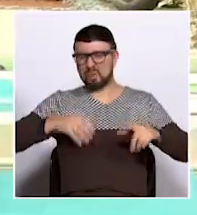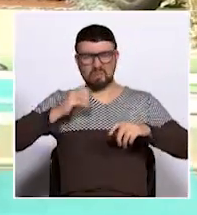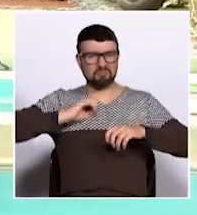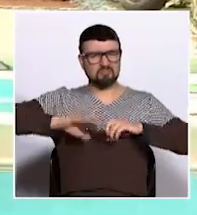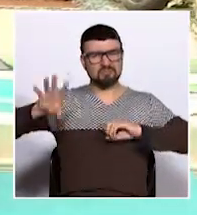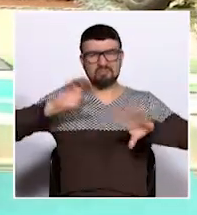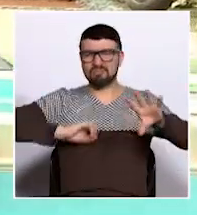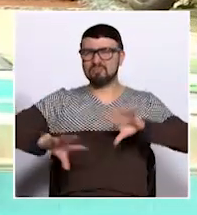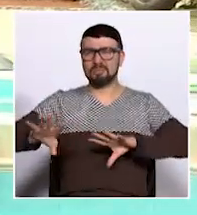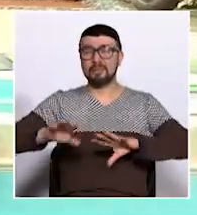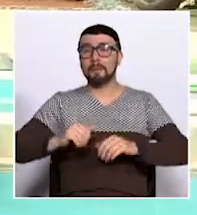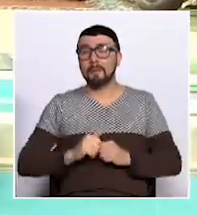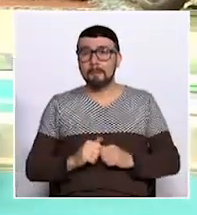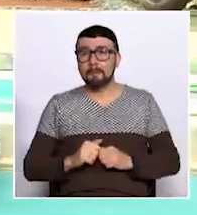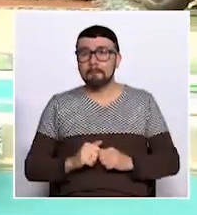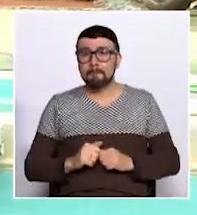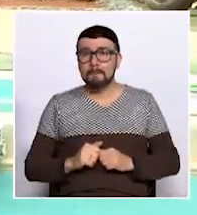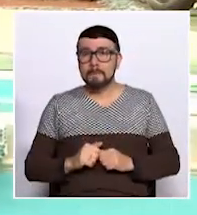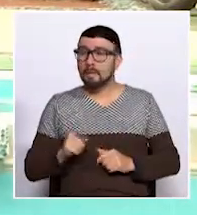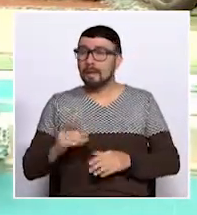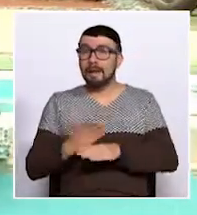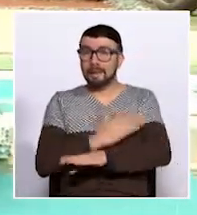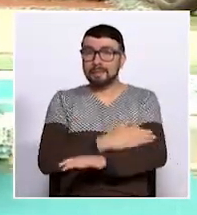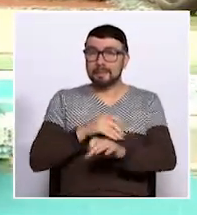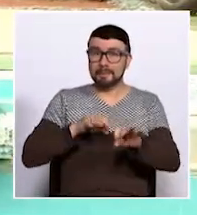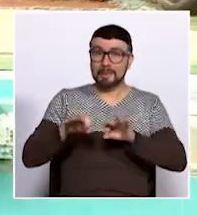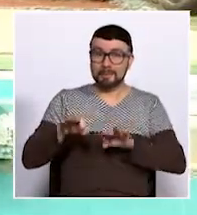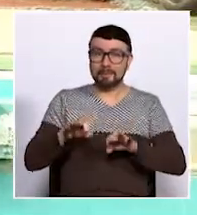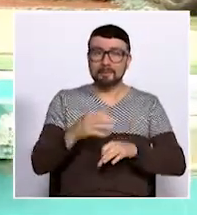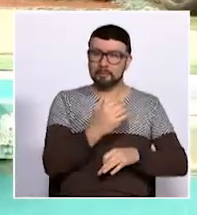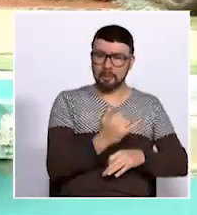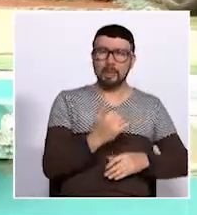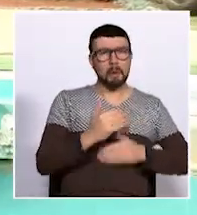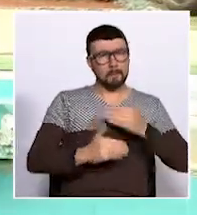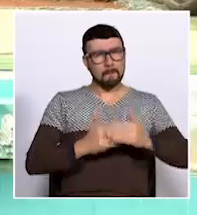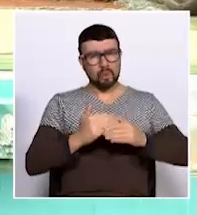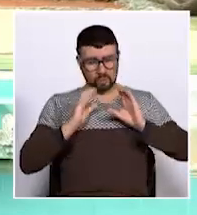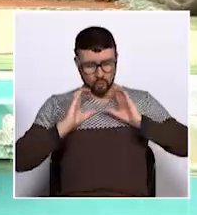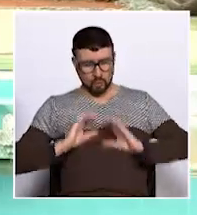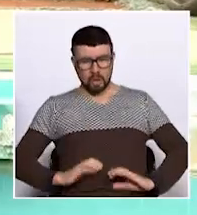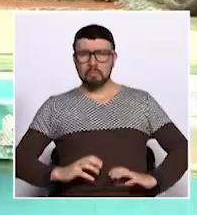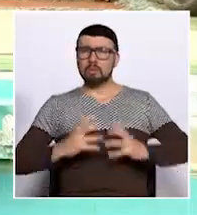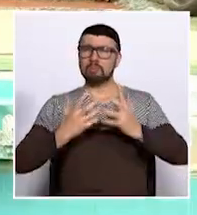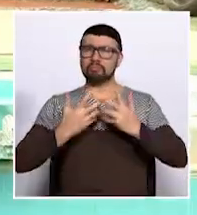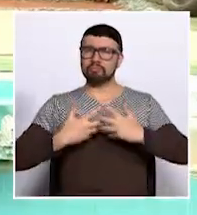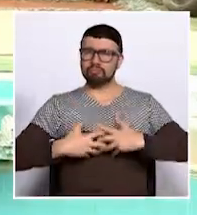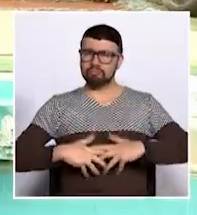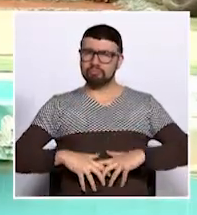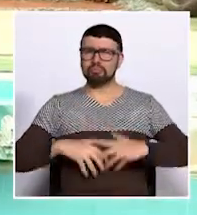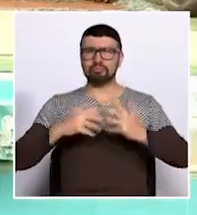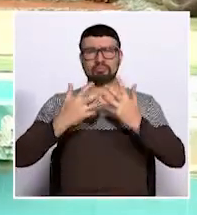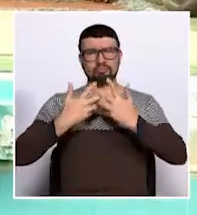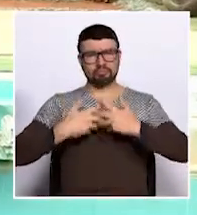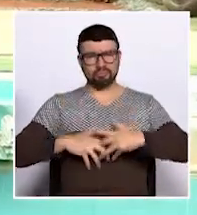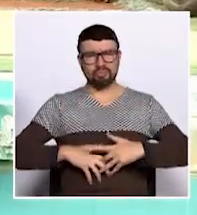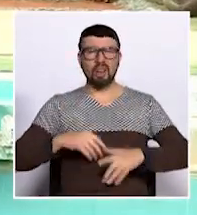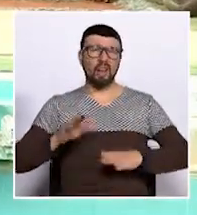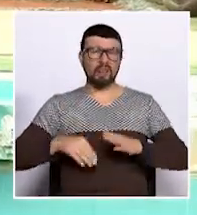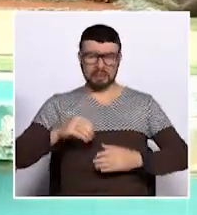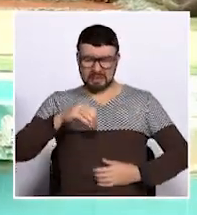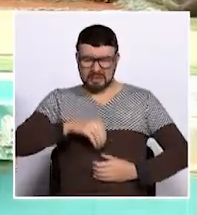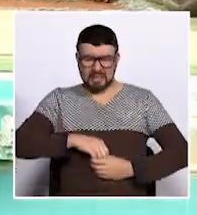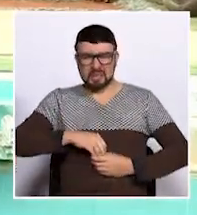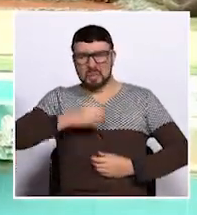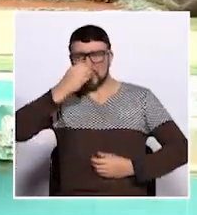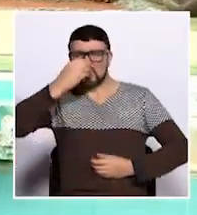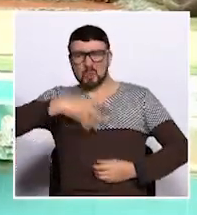de esa parte de que nuestros procesos metabólicos, todo lo que hace nuestro cuerpo deja una basurita, lo que hacemos en el